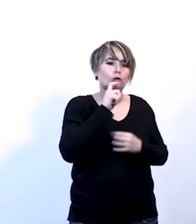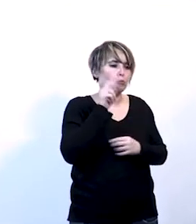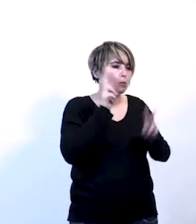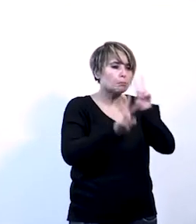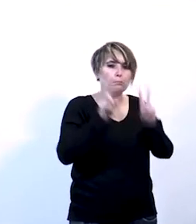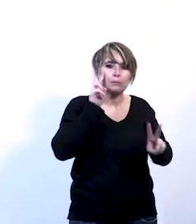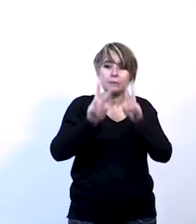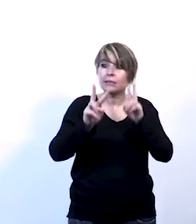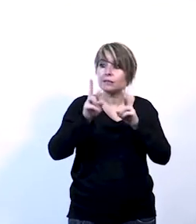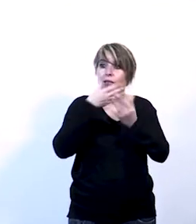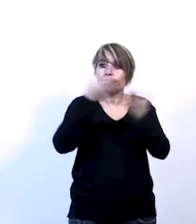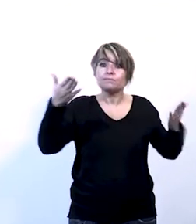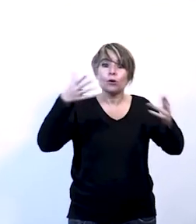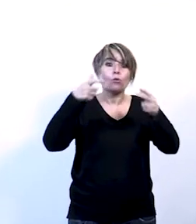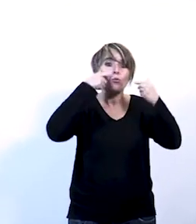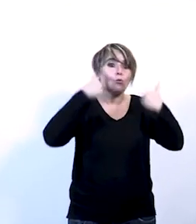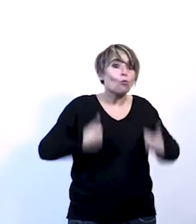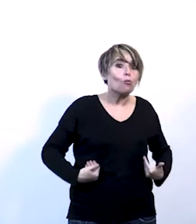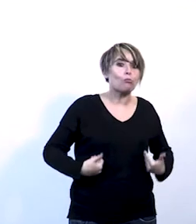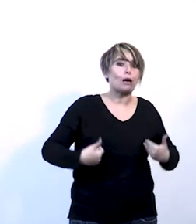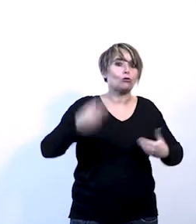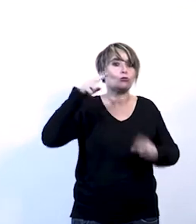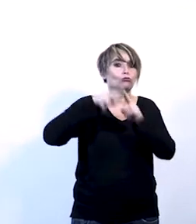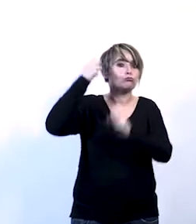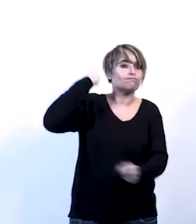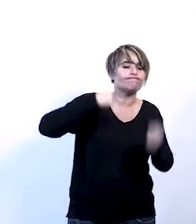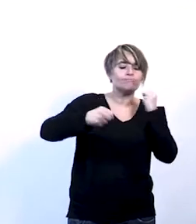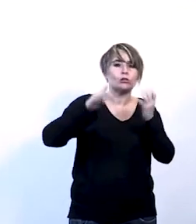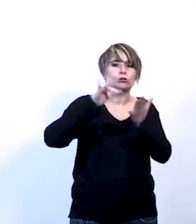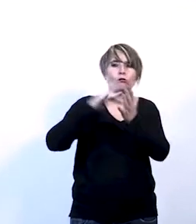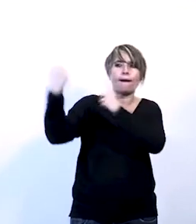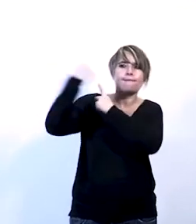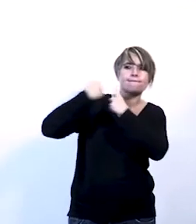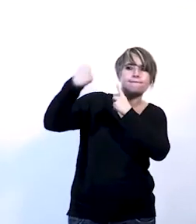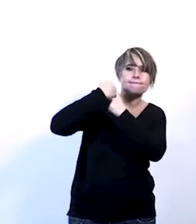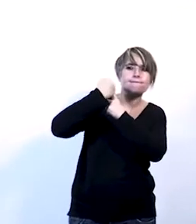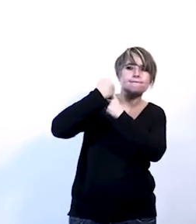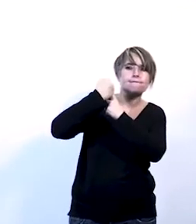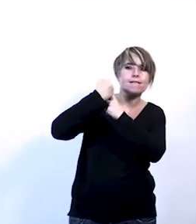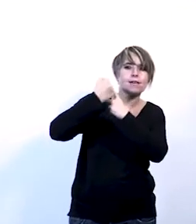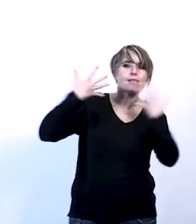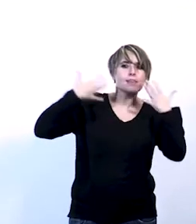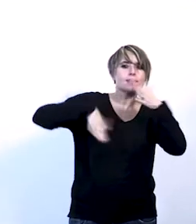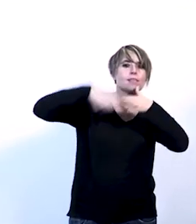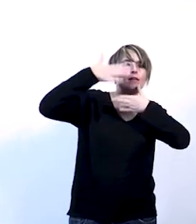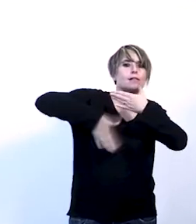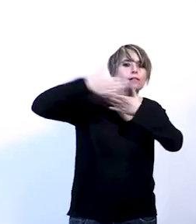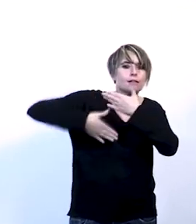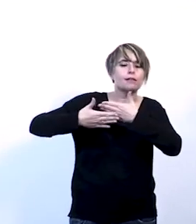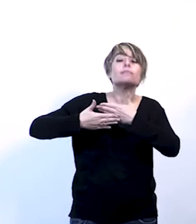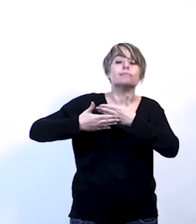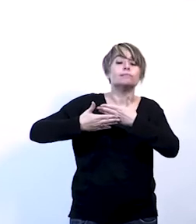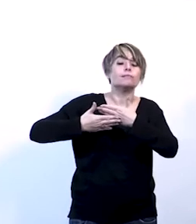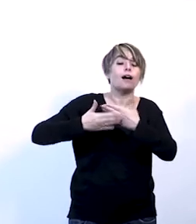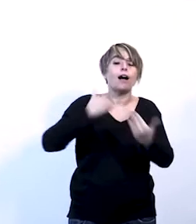cómo los actos humanos de la gente que le están pasando esa cultura se la están imponiendo, entonces tú dices, sí, aquí